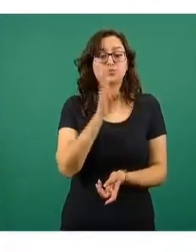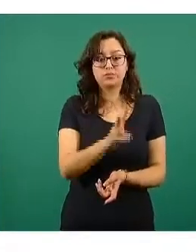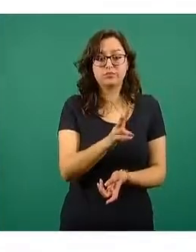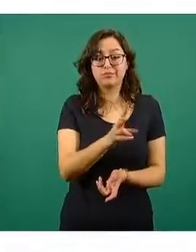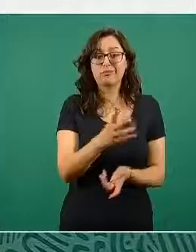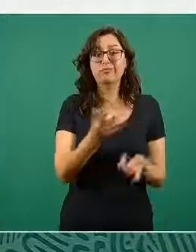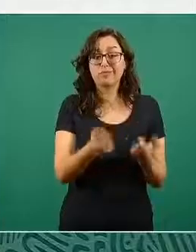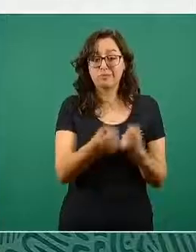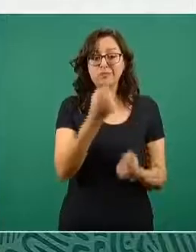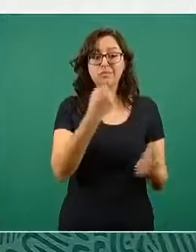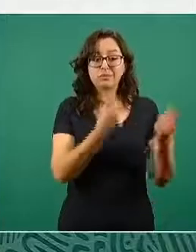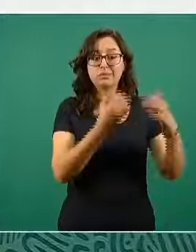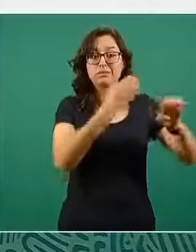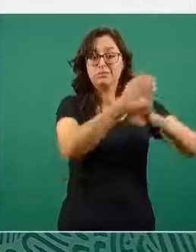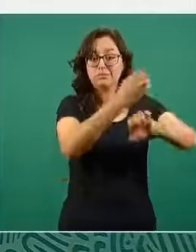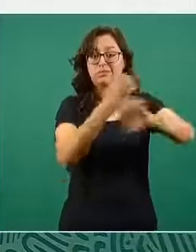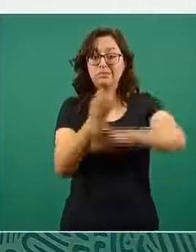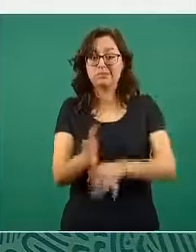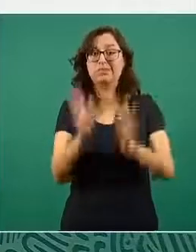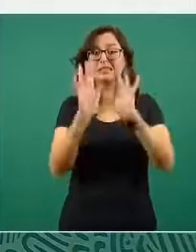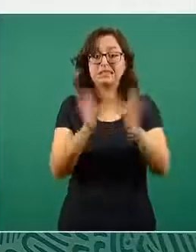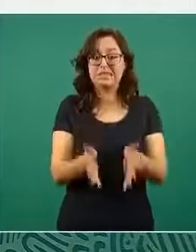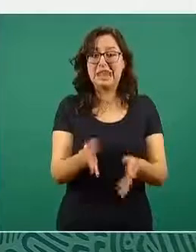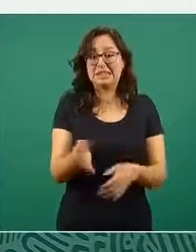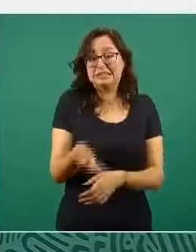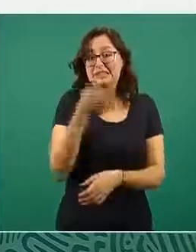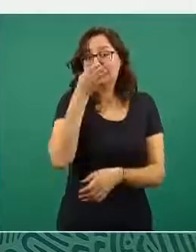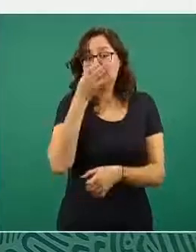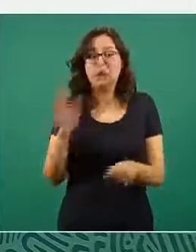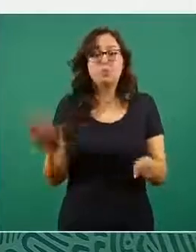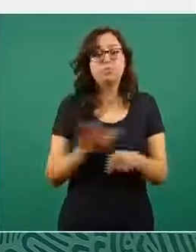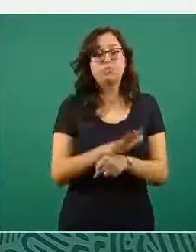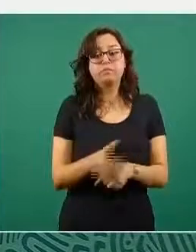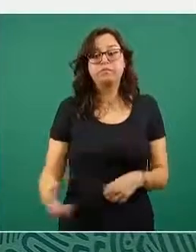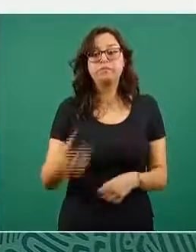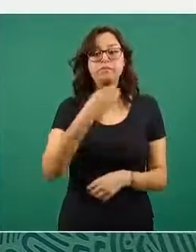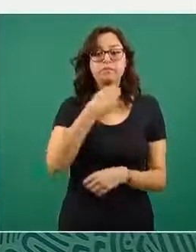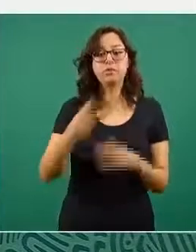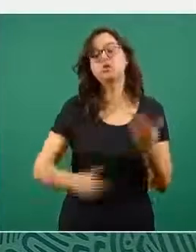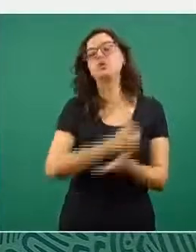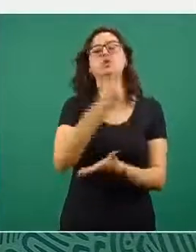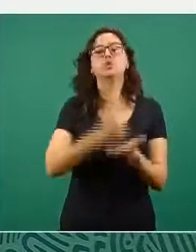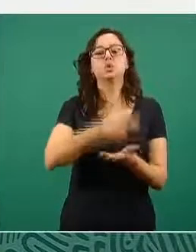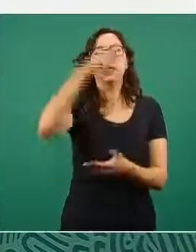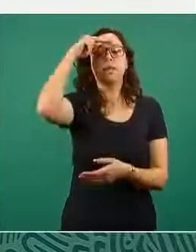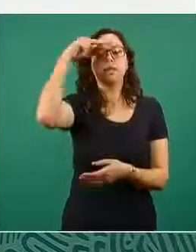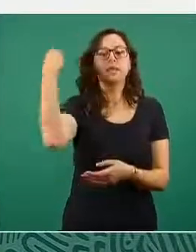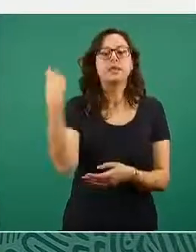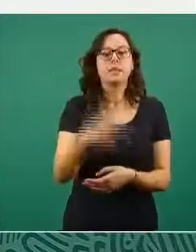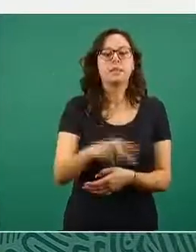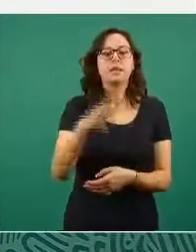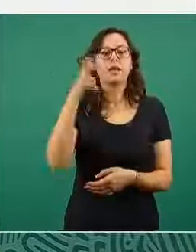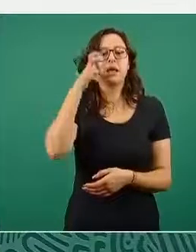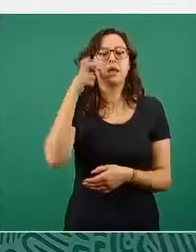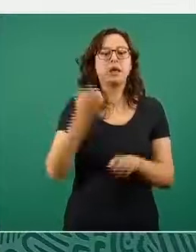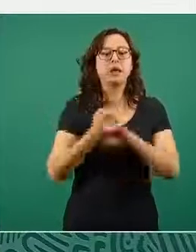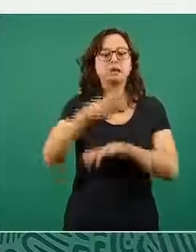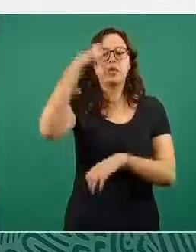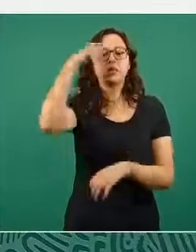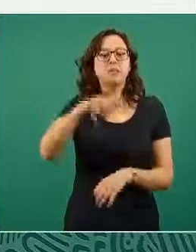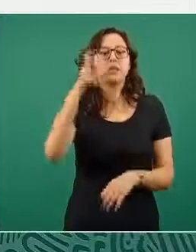saturación ya de las camas de atención general. La Ciudad de México, Estado de México, Hidalgo, Puebla, Guanajuato, Nuevo